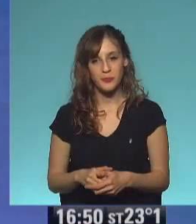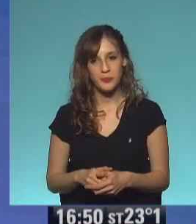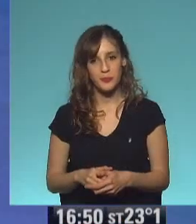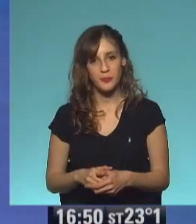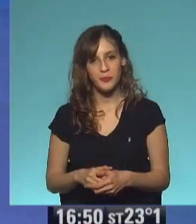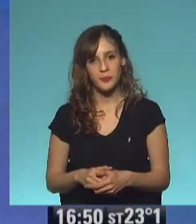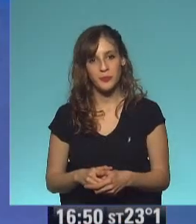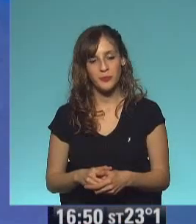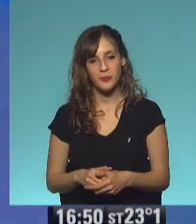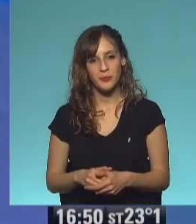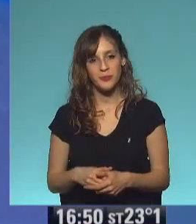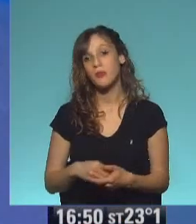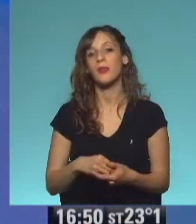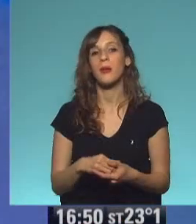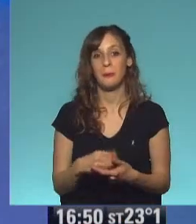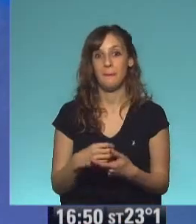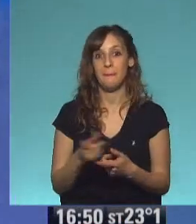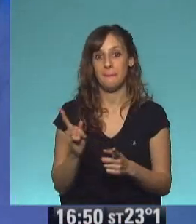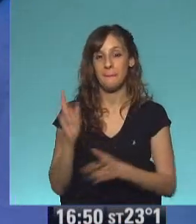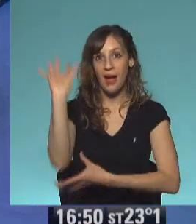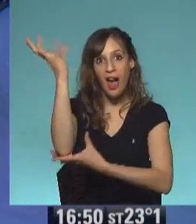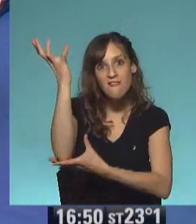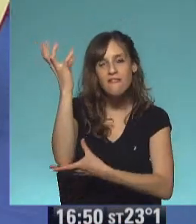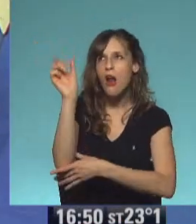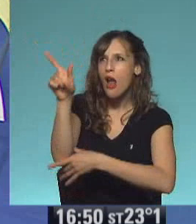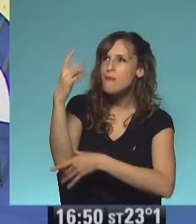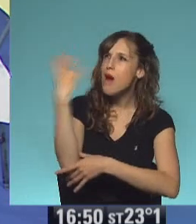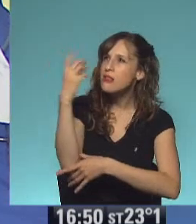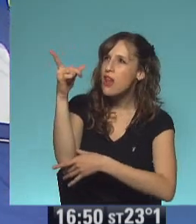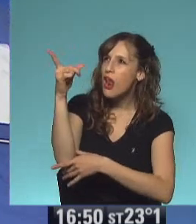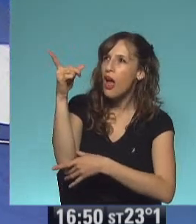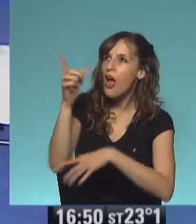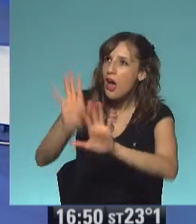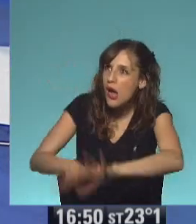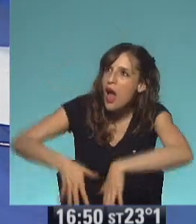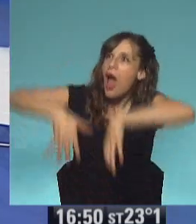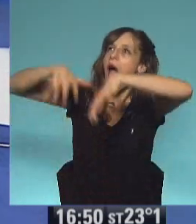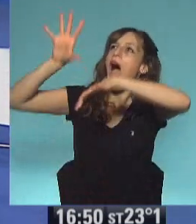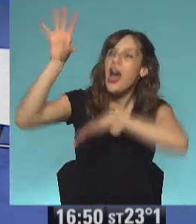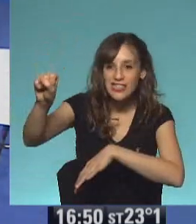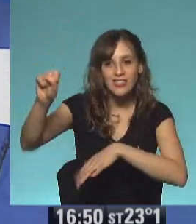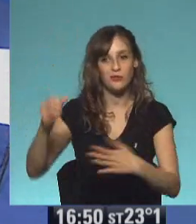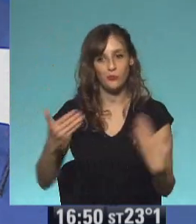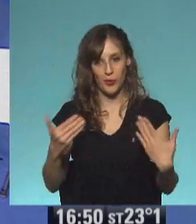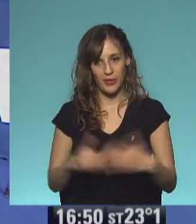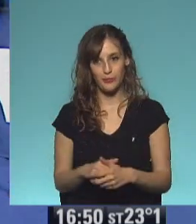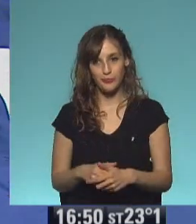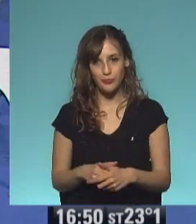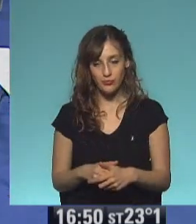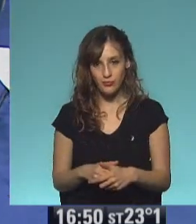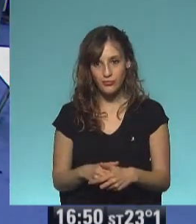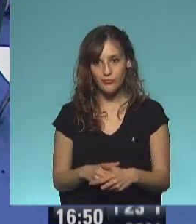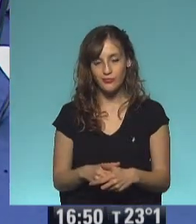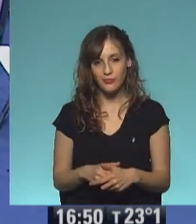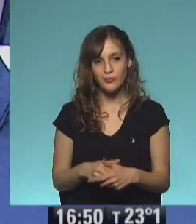manzanas altas las manzanas lo tenemos le agregamos la excelente lo